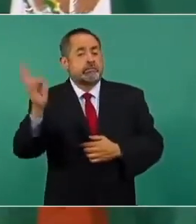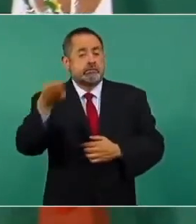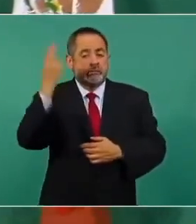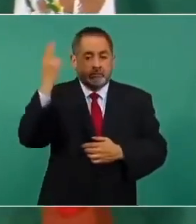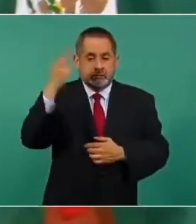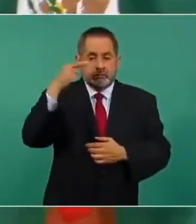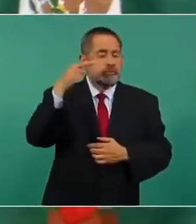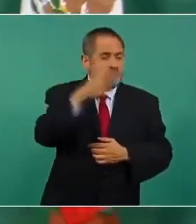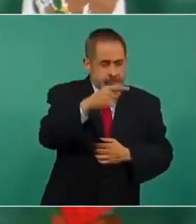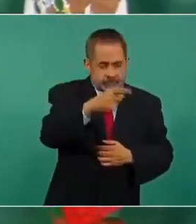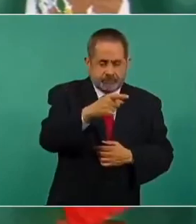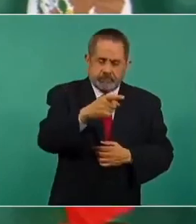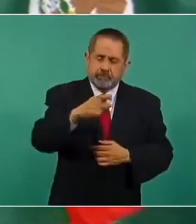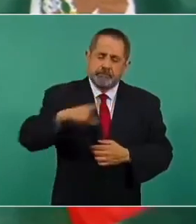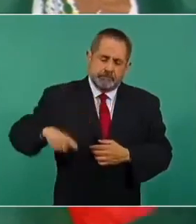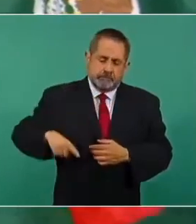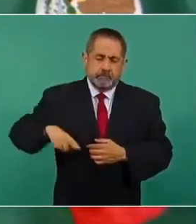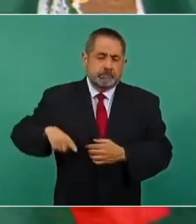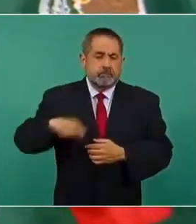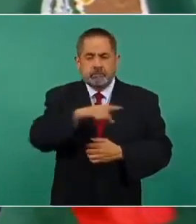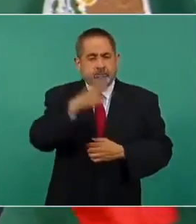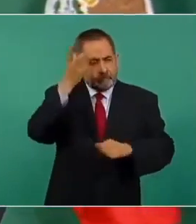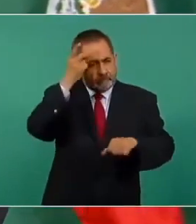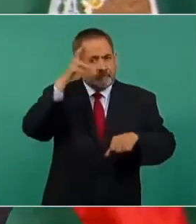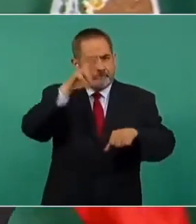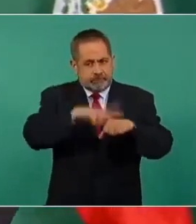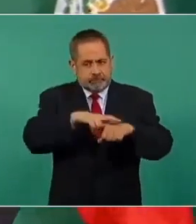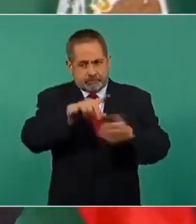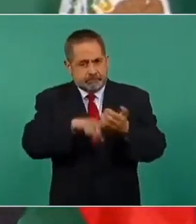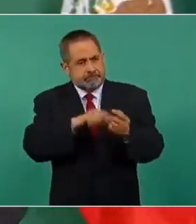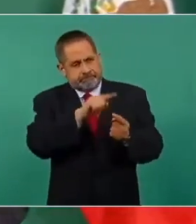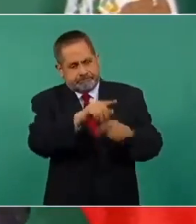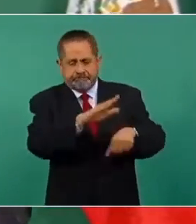públicas, a directivos,